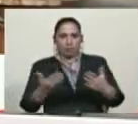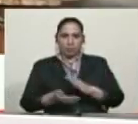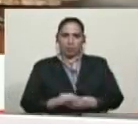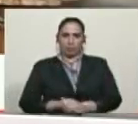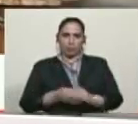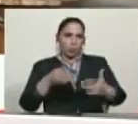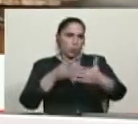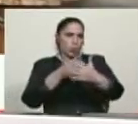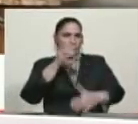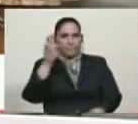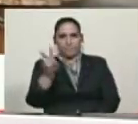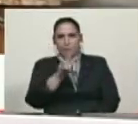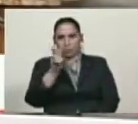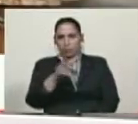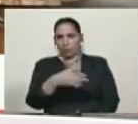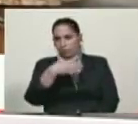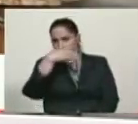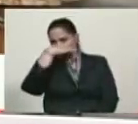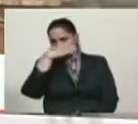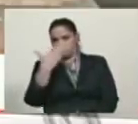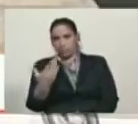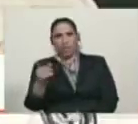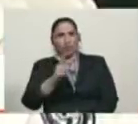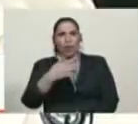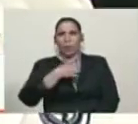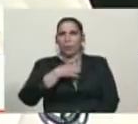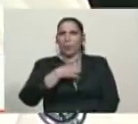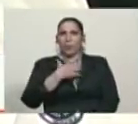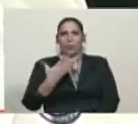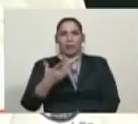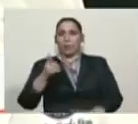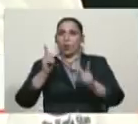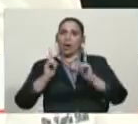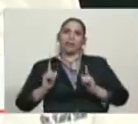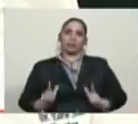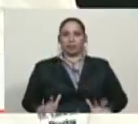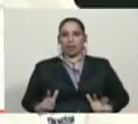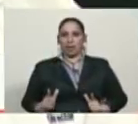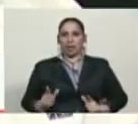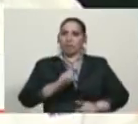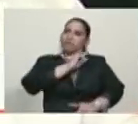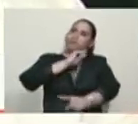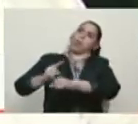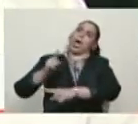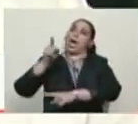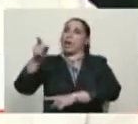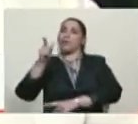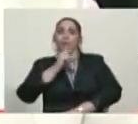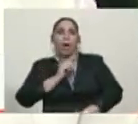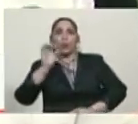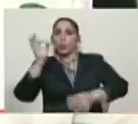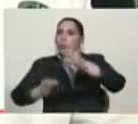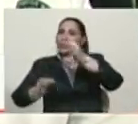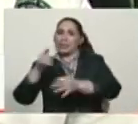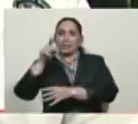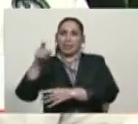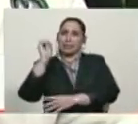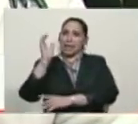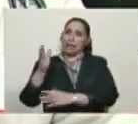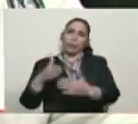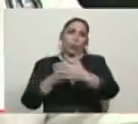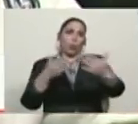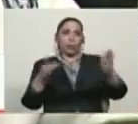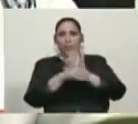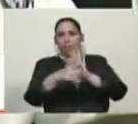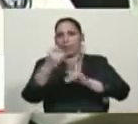criminal no nos podemos cansar de denunciar esta injusticia este acto absolutamente en contra del